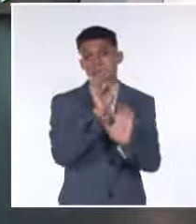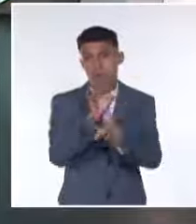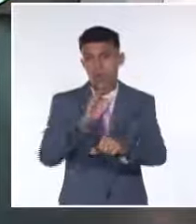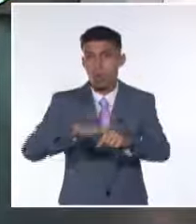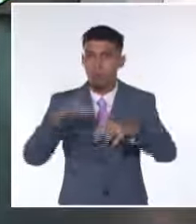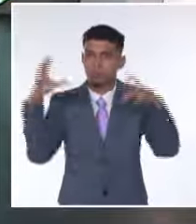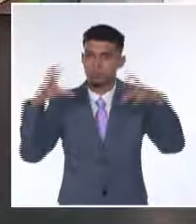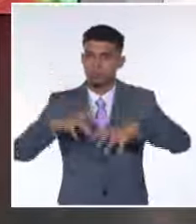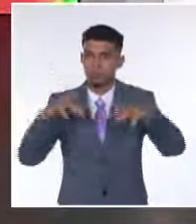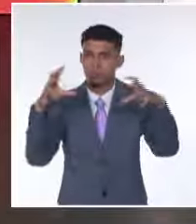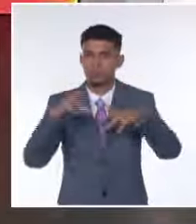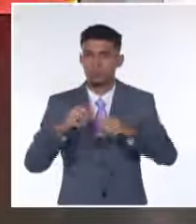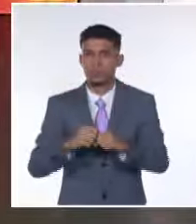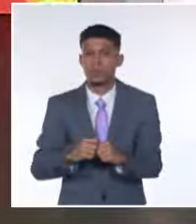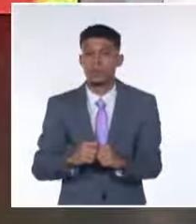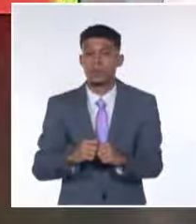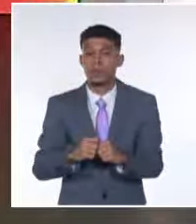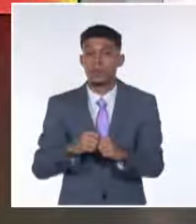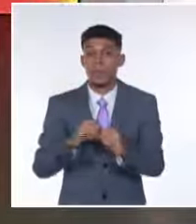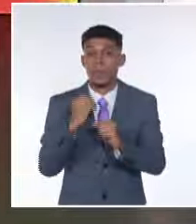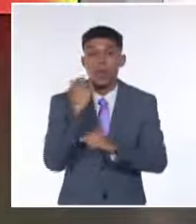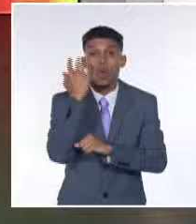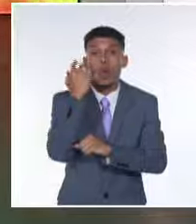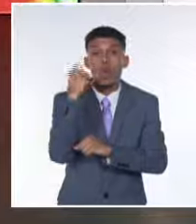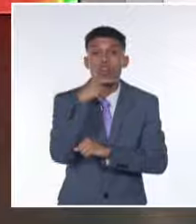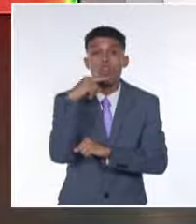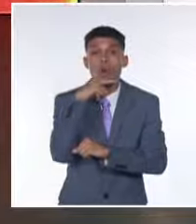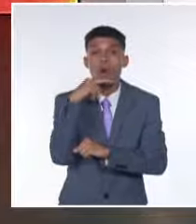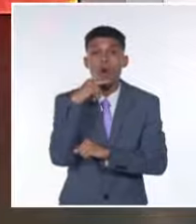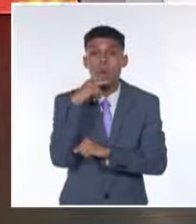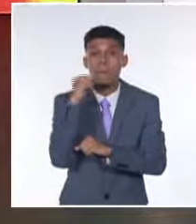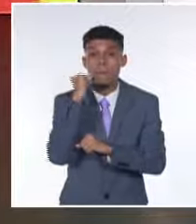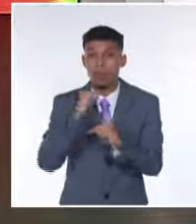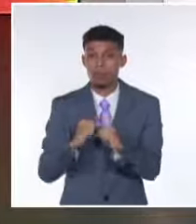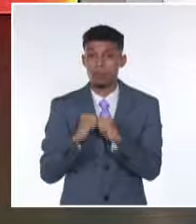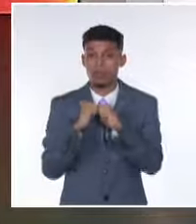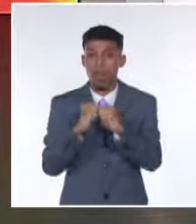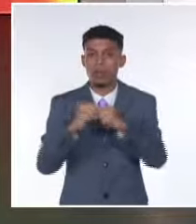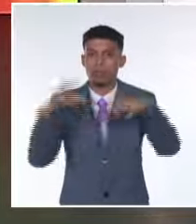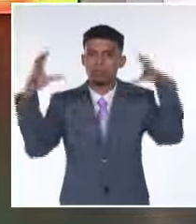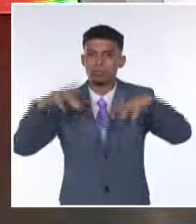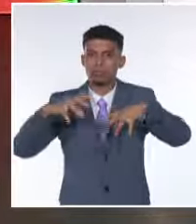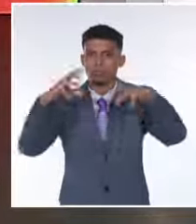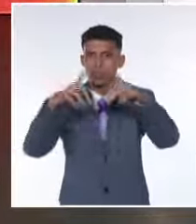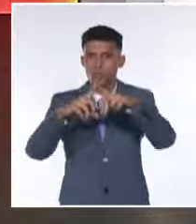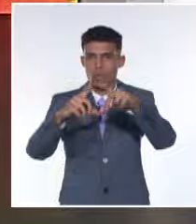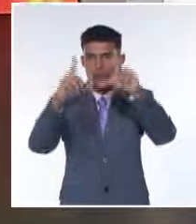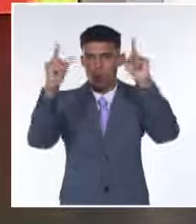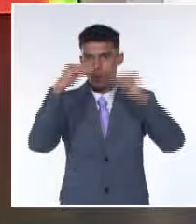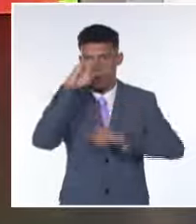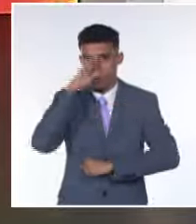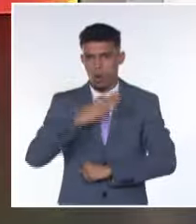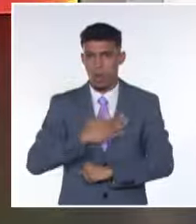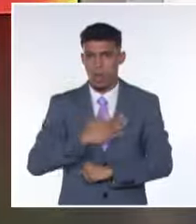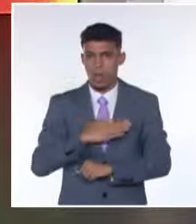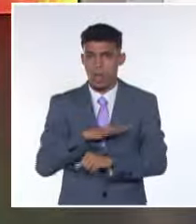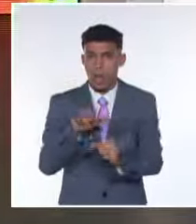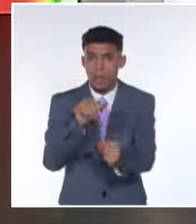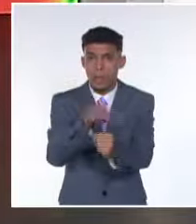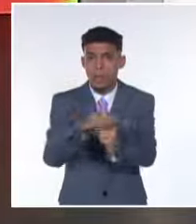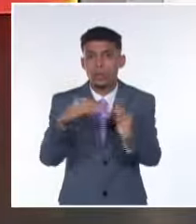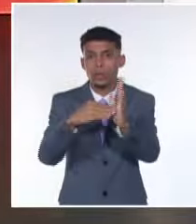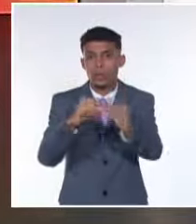aunque las áreas de lluvia más fuertes permanecen hacia el sur del territorio cubano. Desde horas, primeras horas de la tarde, se han reportado